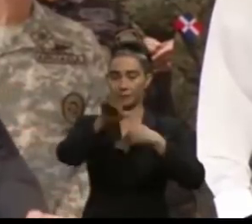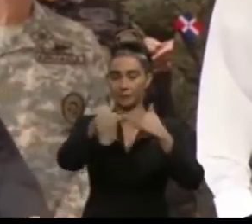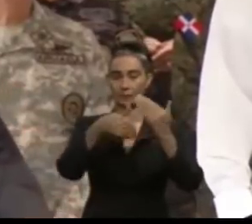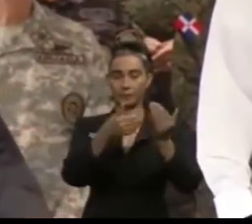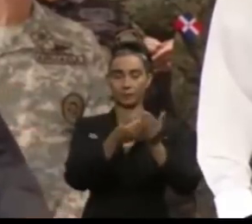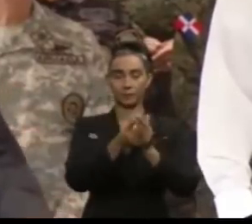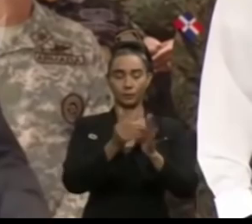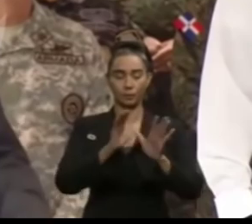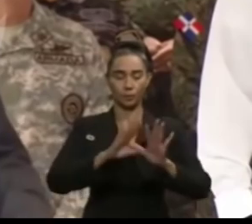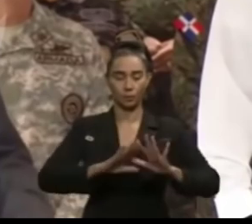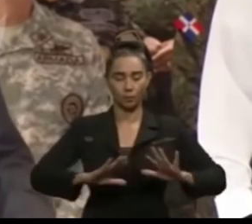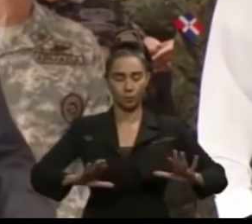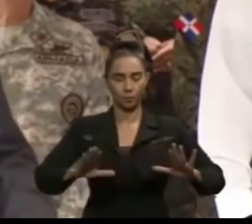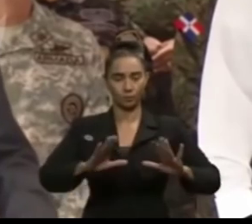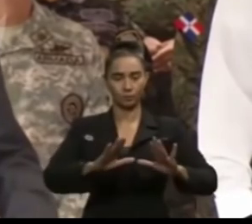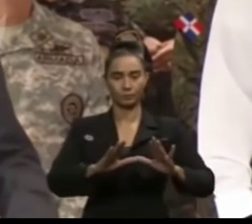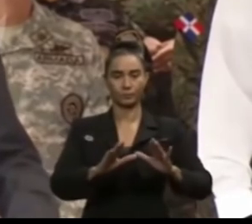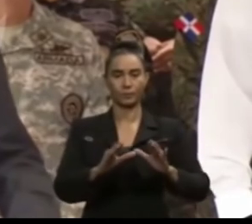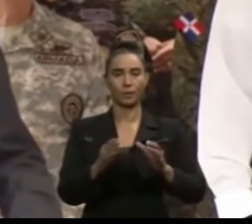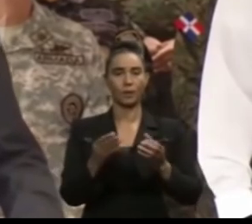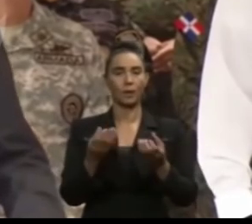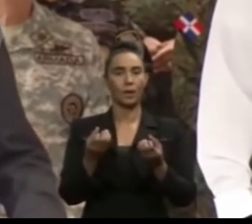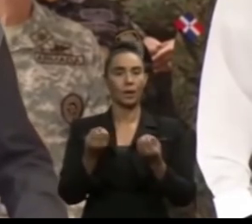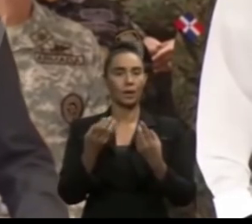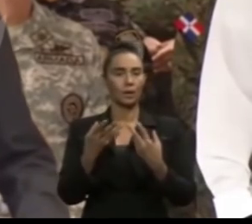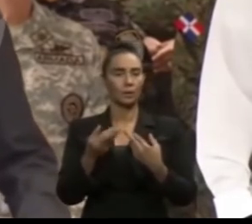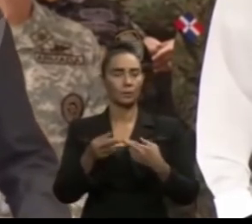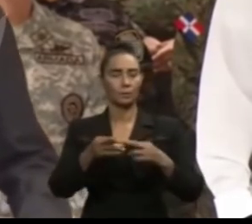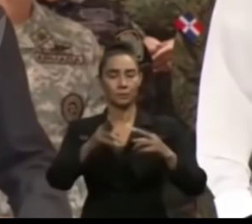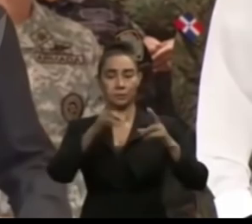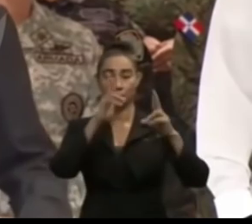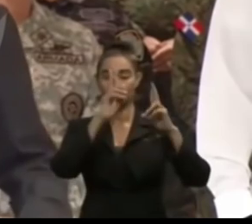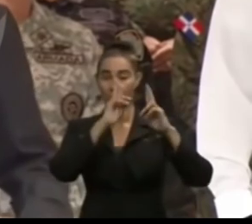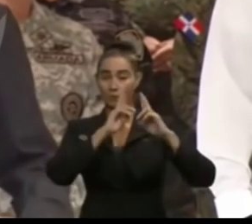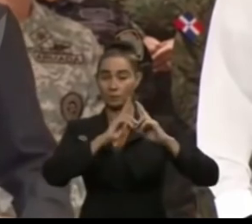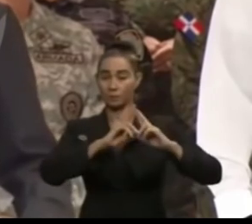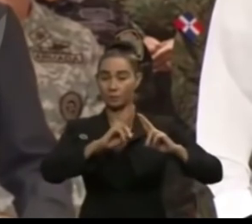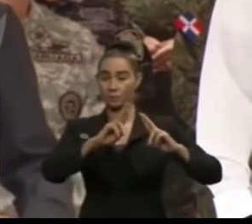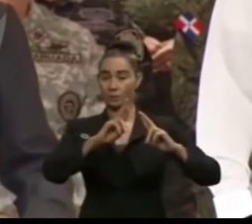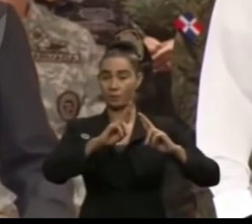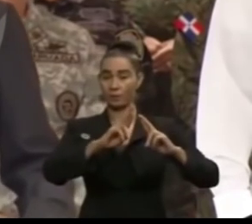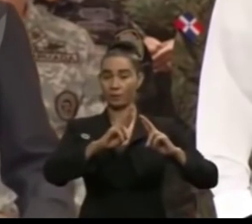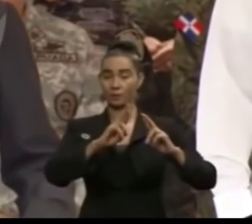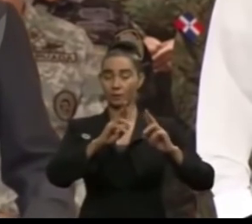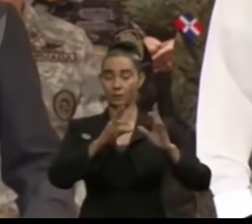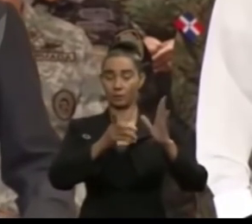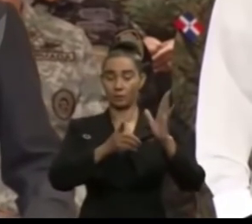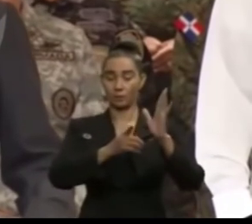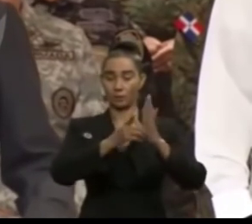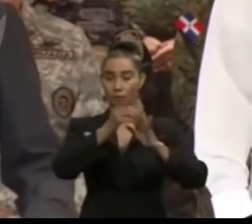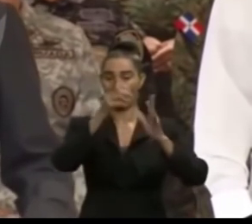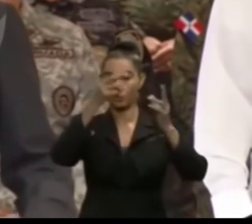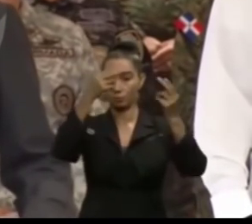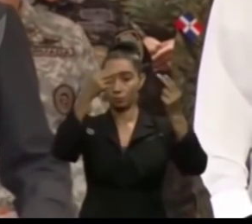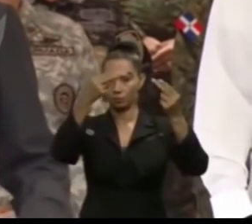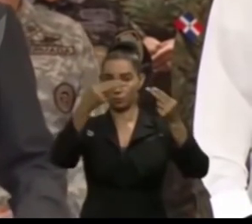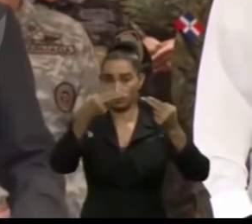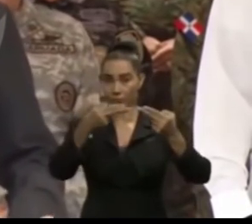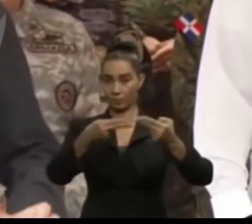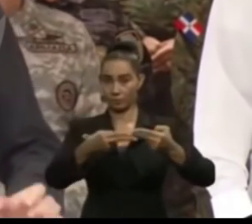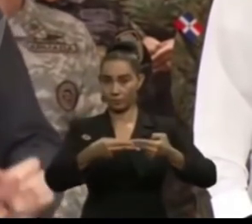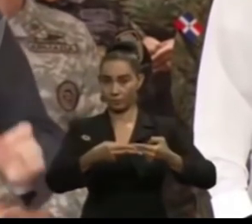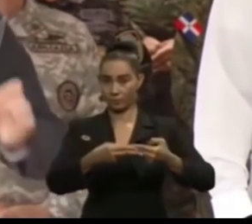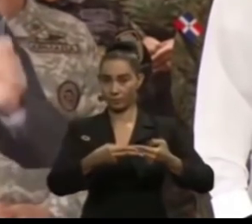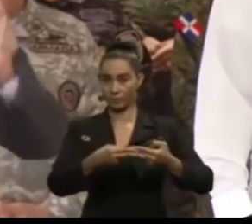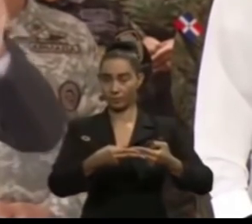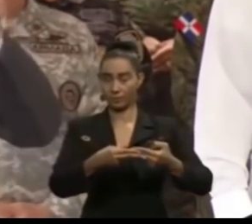de esta capital. Uno de los muertos fue identificado como Juanfre Lorenzo Santana, de 30 años, y